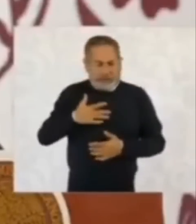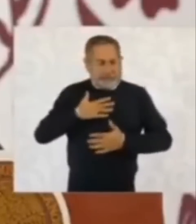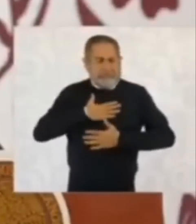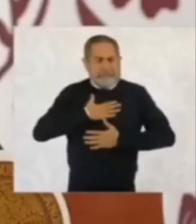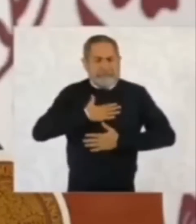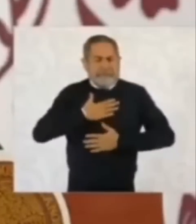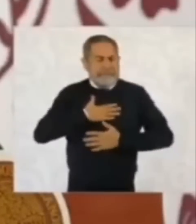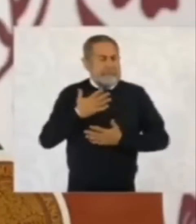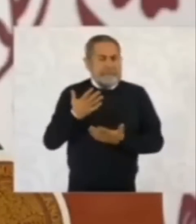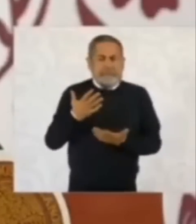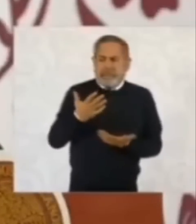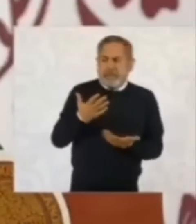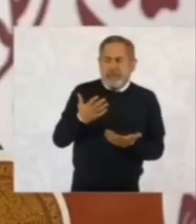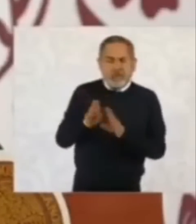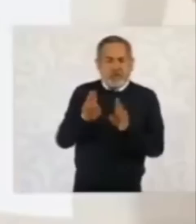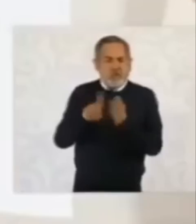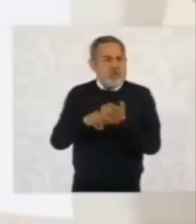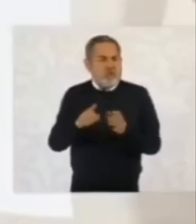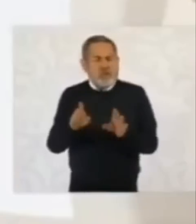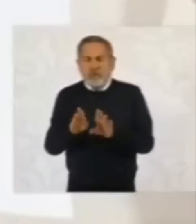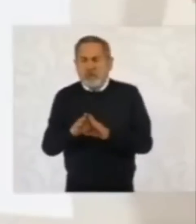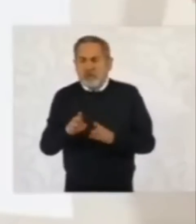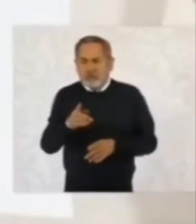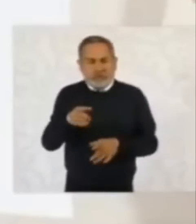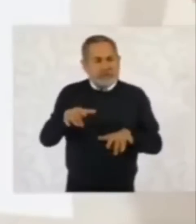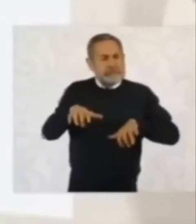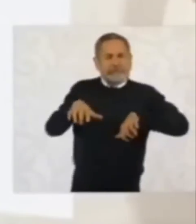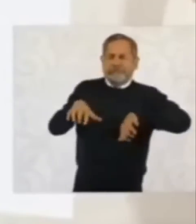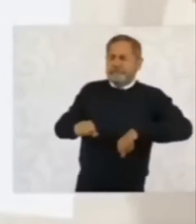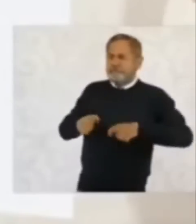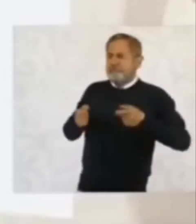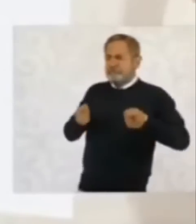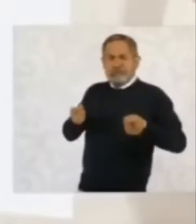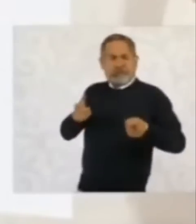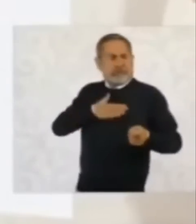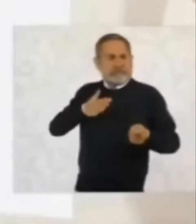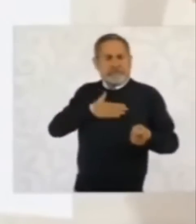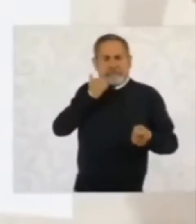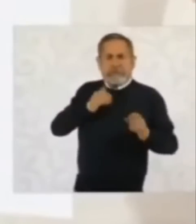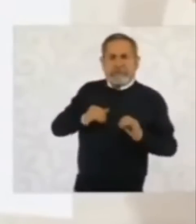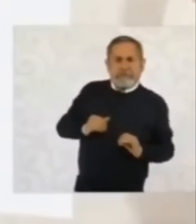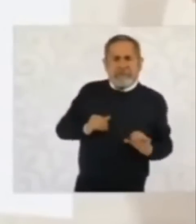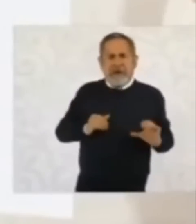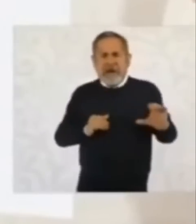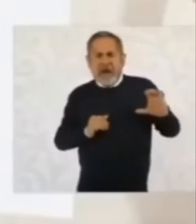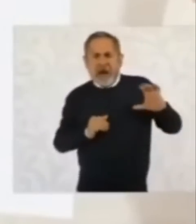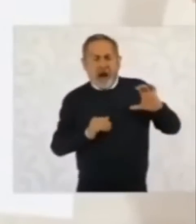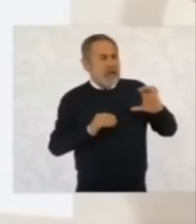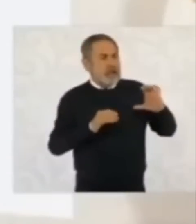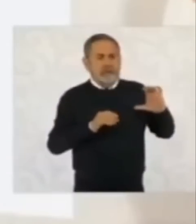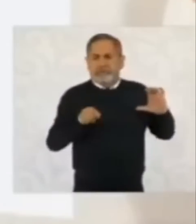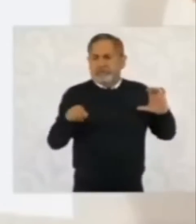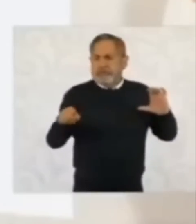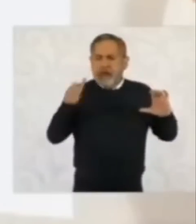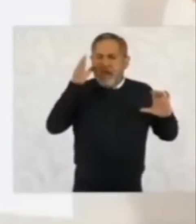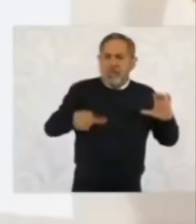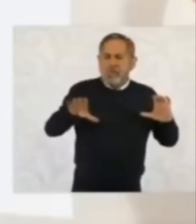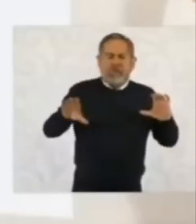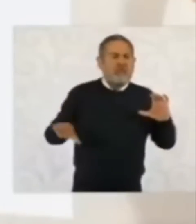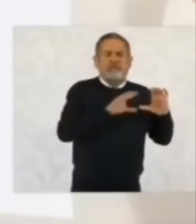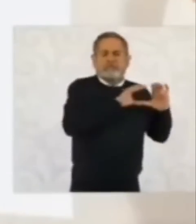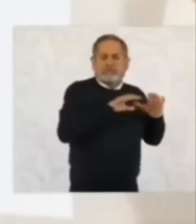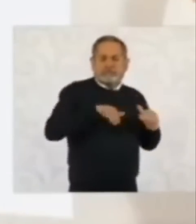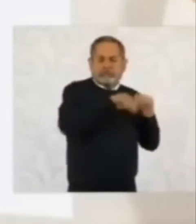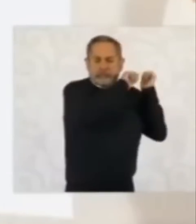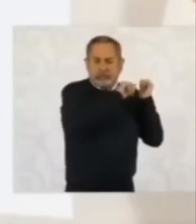garantías del mantenimiento del poder adquisitivo de sus fondos.